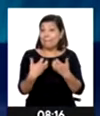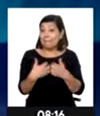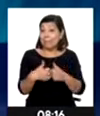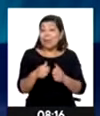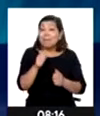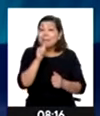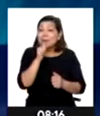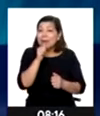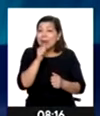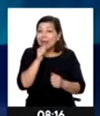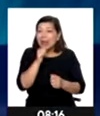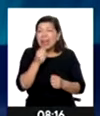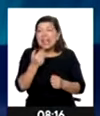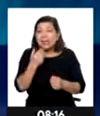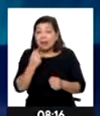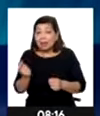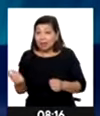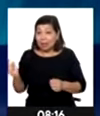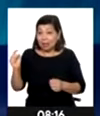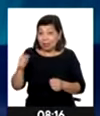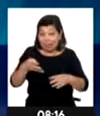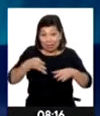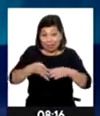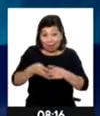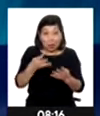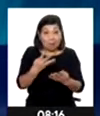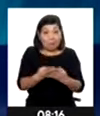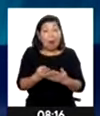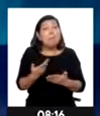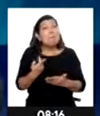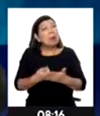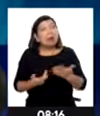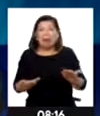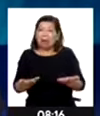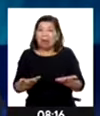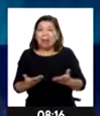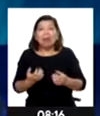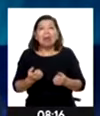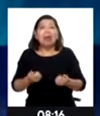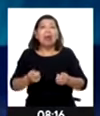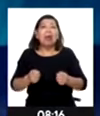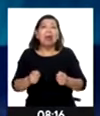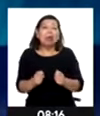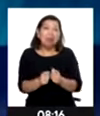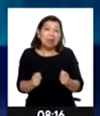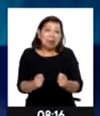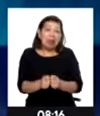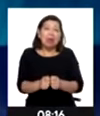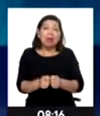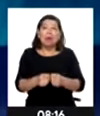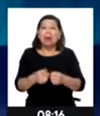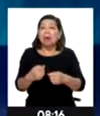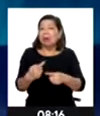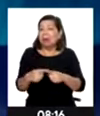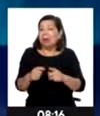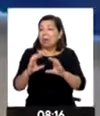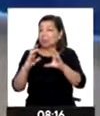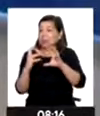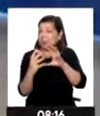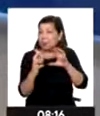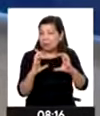empresarios privados, quienes ingresan a los penales para producir textiles, manufactura,